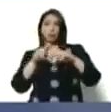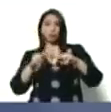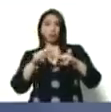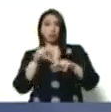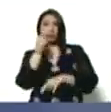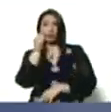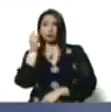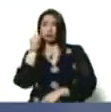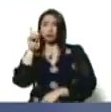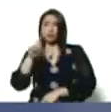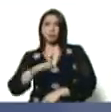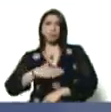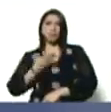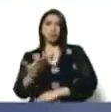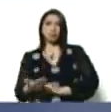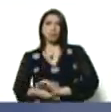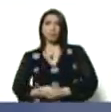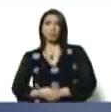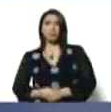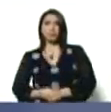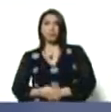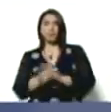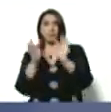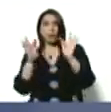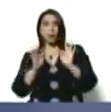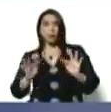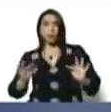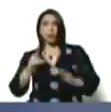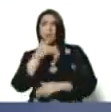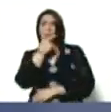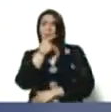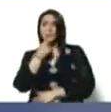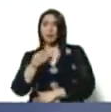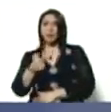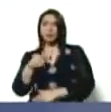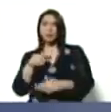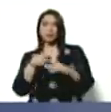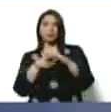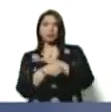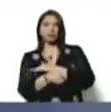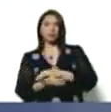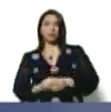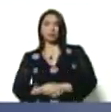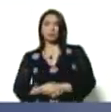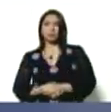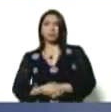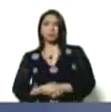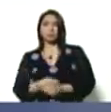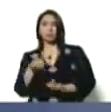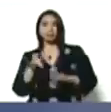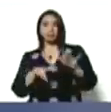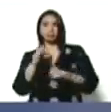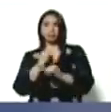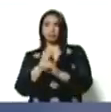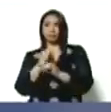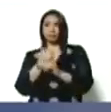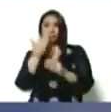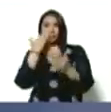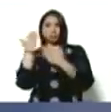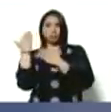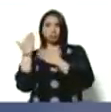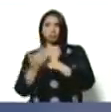niños, también puede, de manera muy sencilla, ingresar a una página web que ya les vamos a exponer,